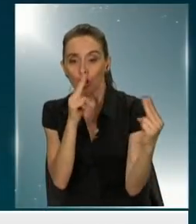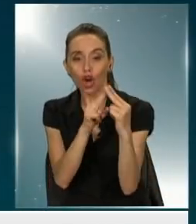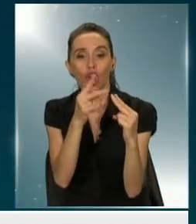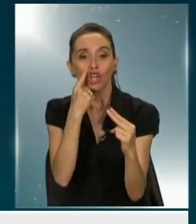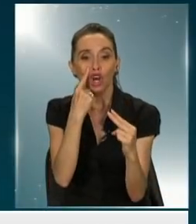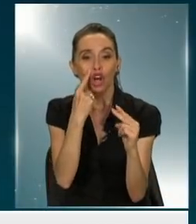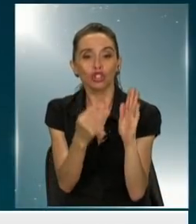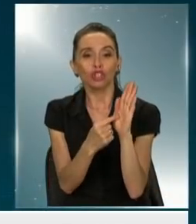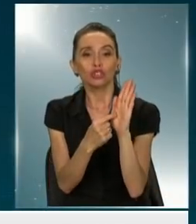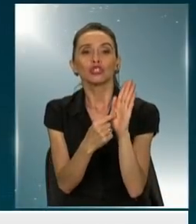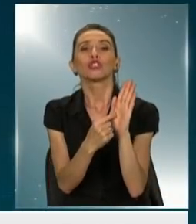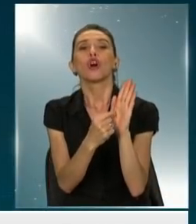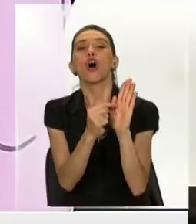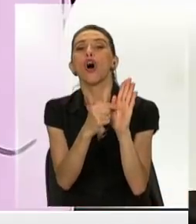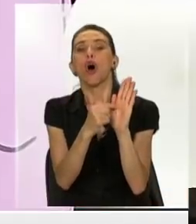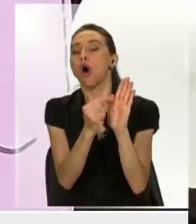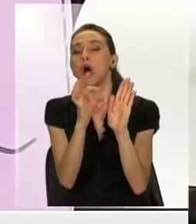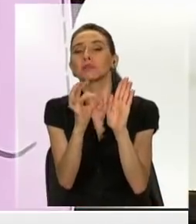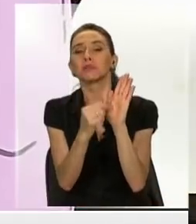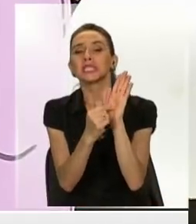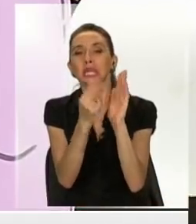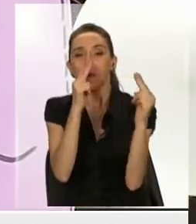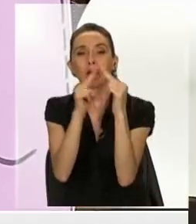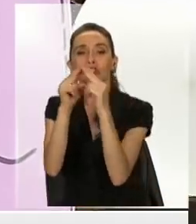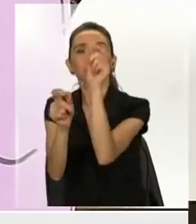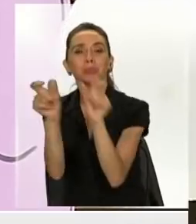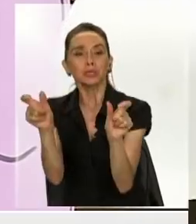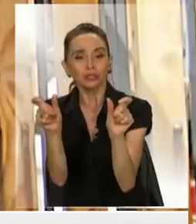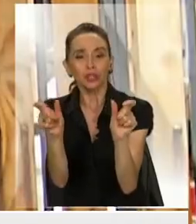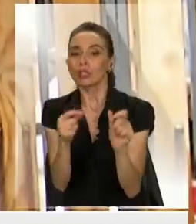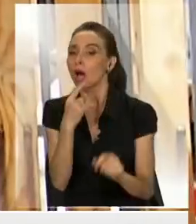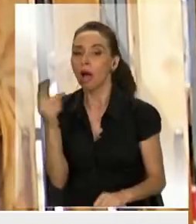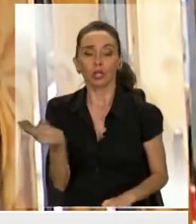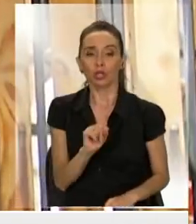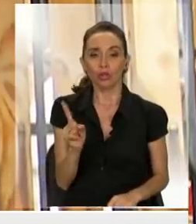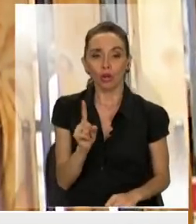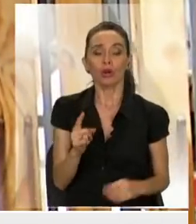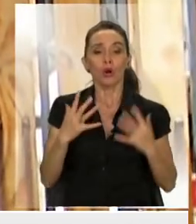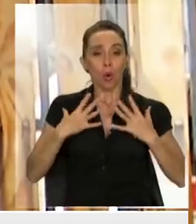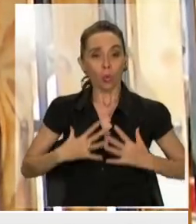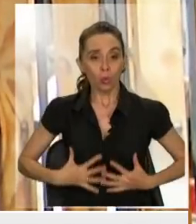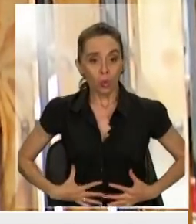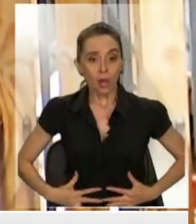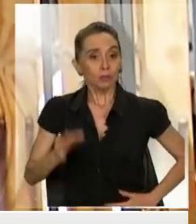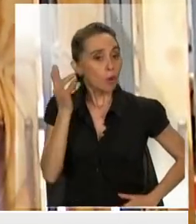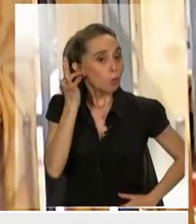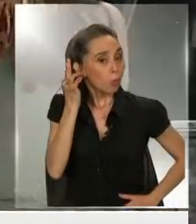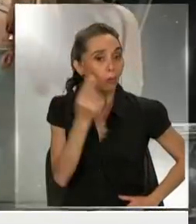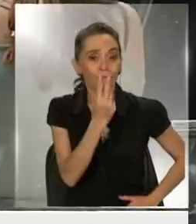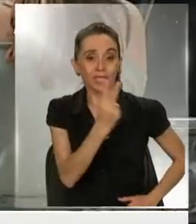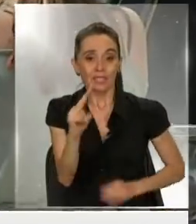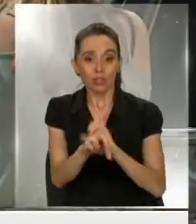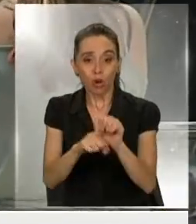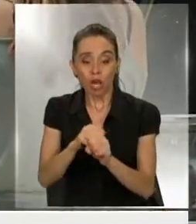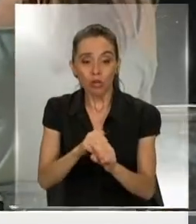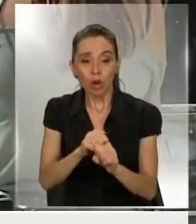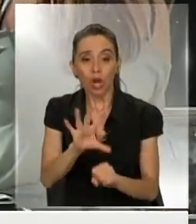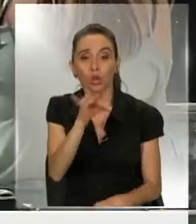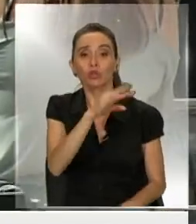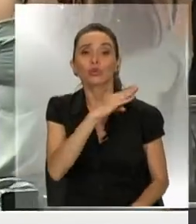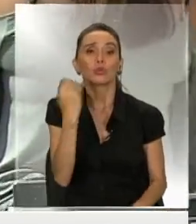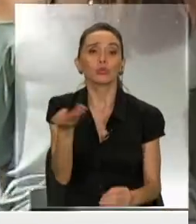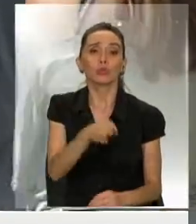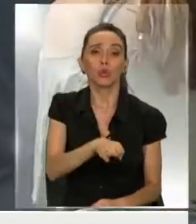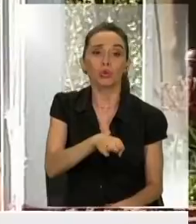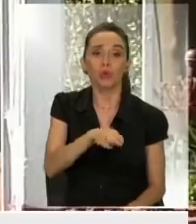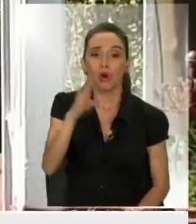en una aplicación de citas. Sin embargo, esa teoría se descartó cuando el cuerpo de la joven de 22 años fue hallado sin vida la noche